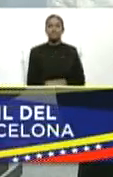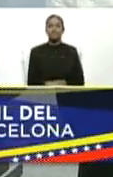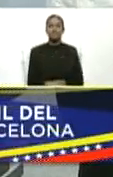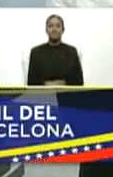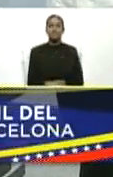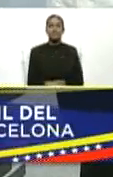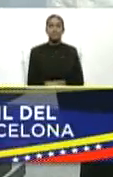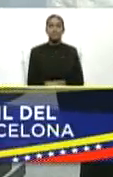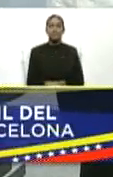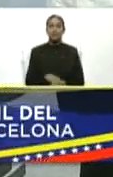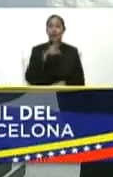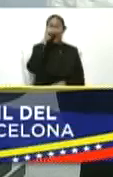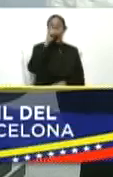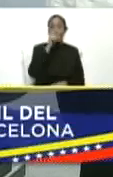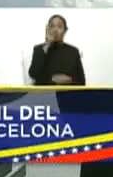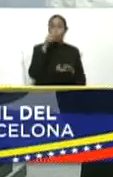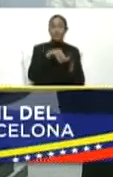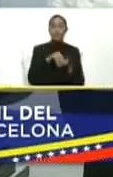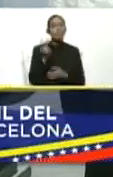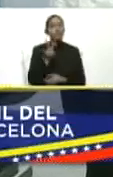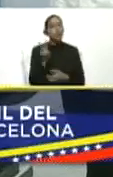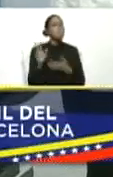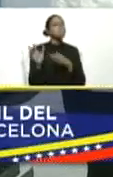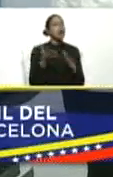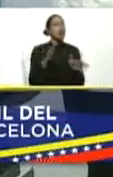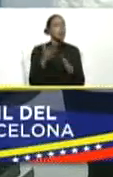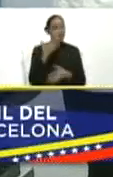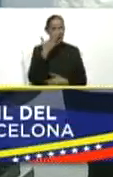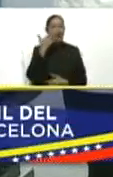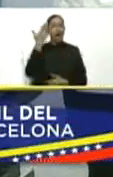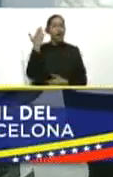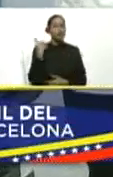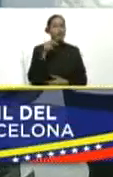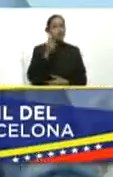Y era el 2022, más o menos, hace 2 años, Teresa.